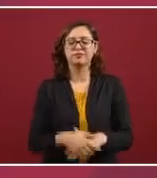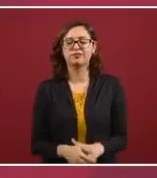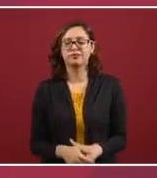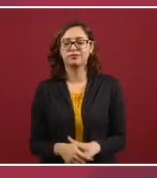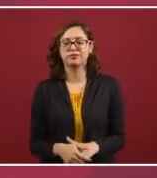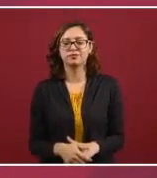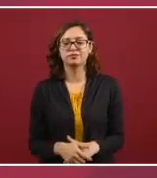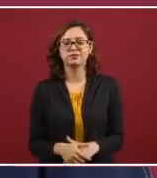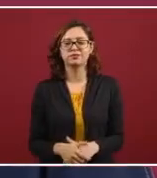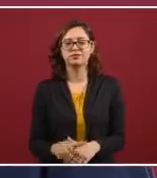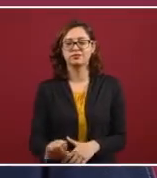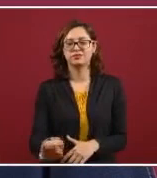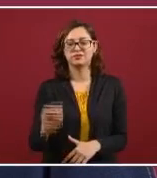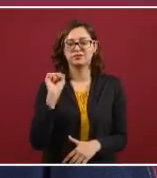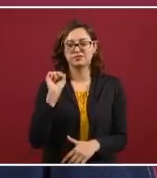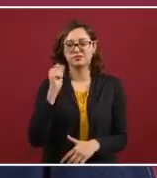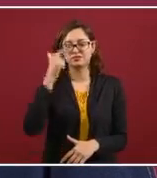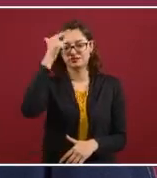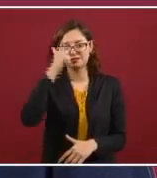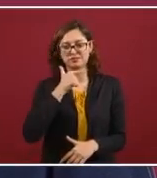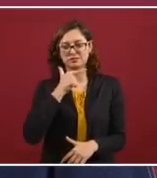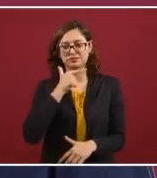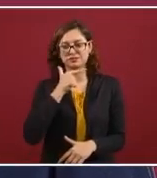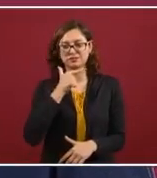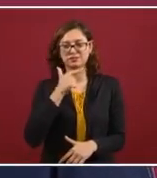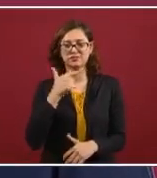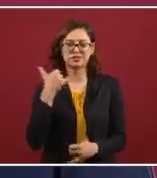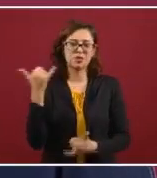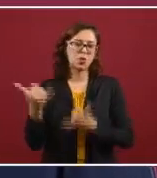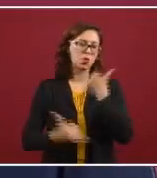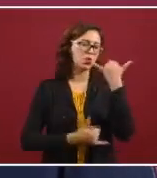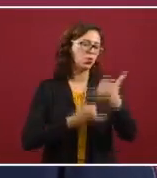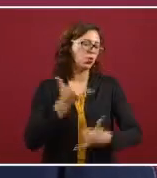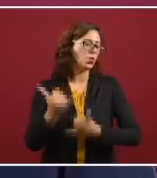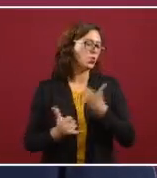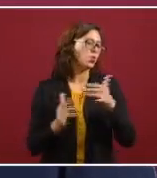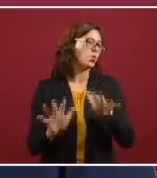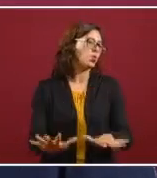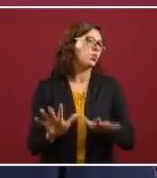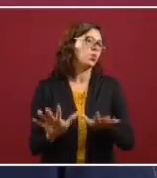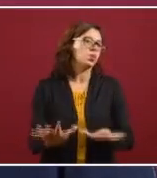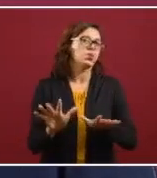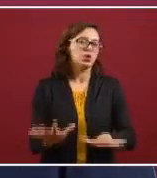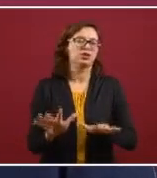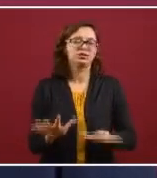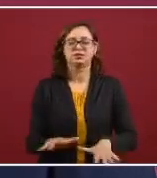el sábado en la noche, un juegazo